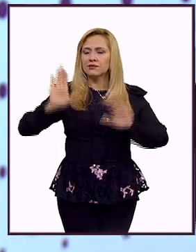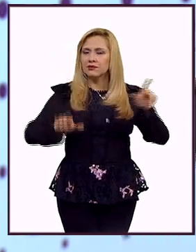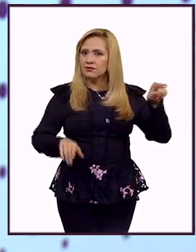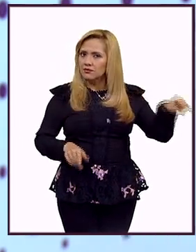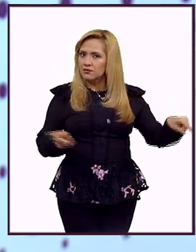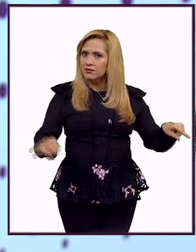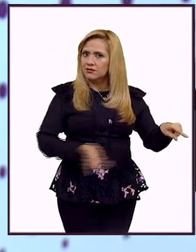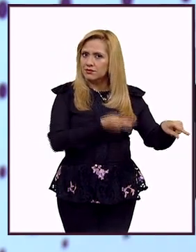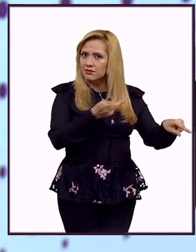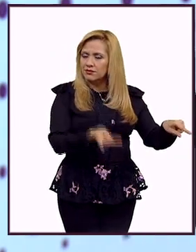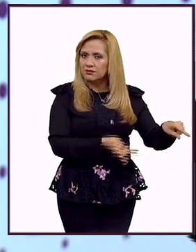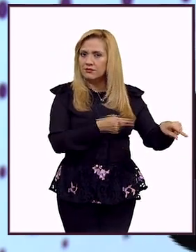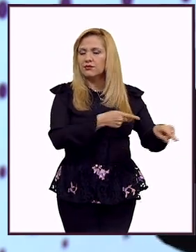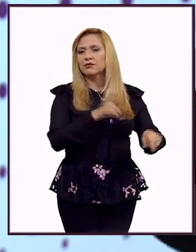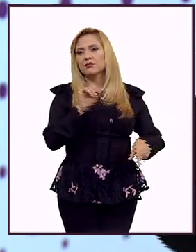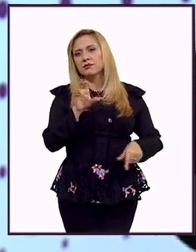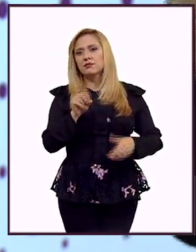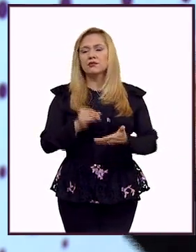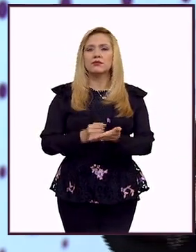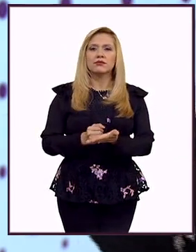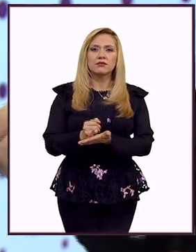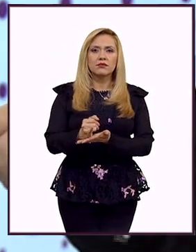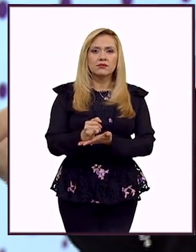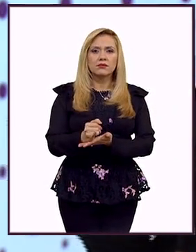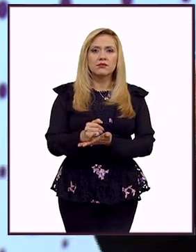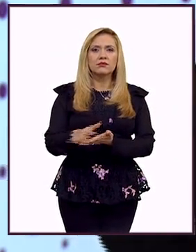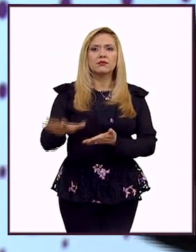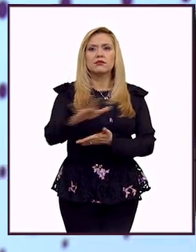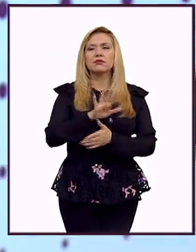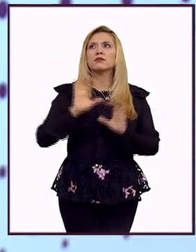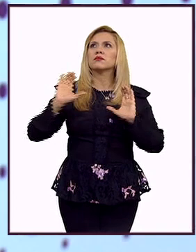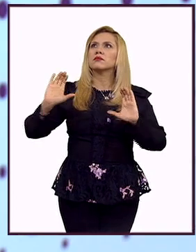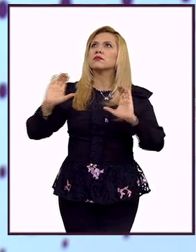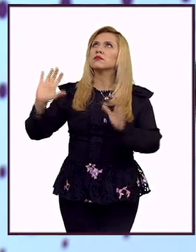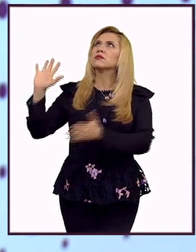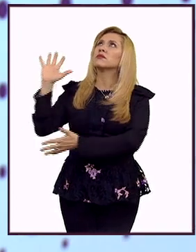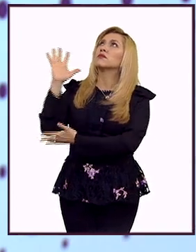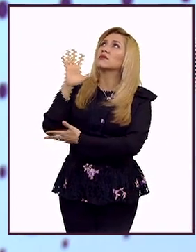consulta para la toma de decisiones. ¿Cuáles son? Pues son los ambientales, ¿no? O sea, si ese